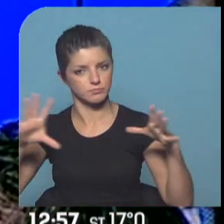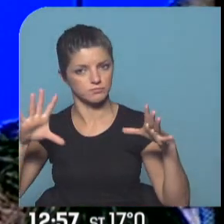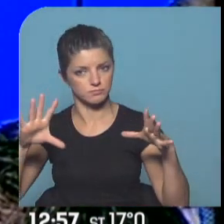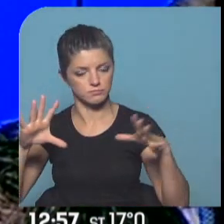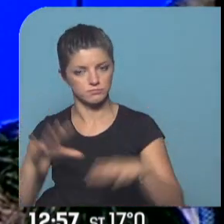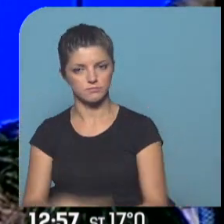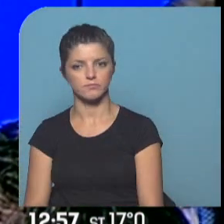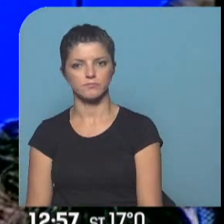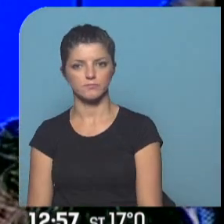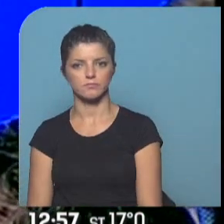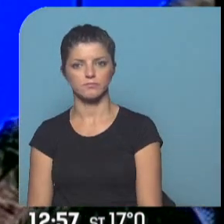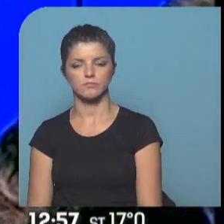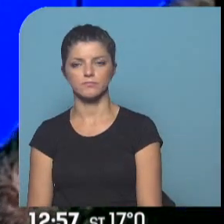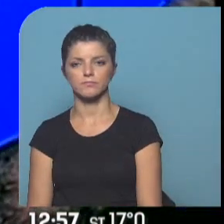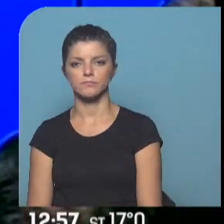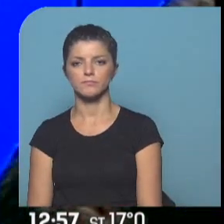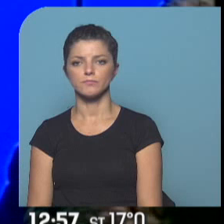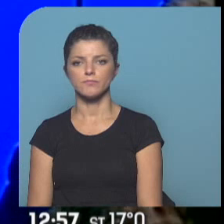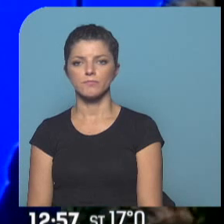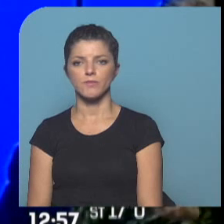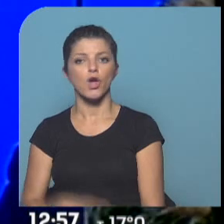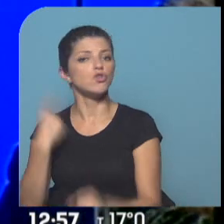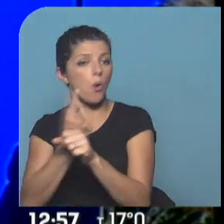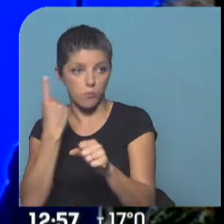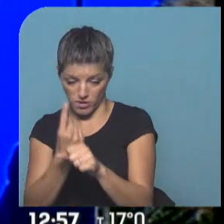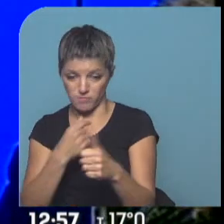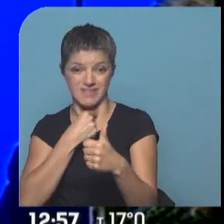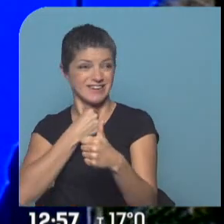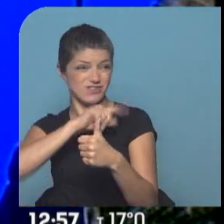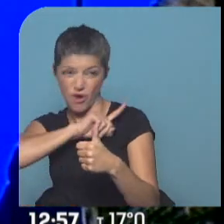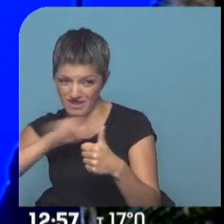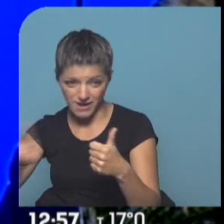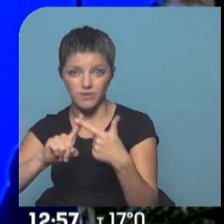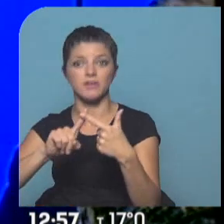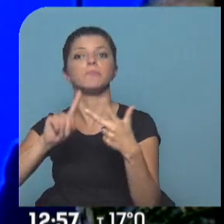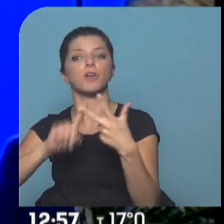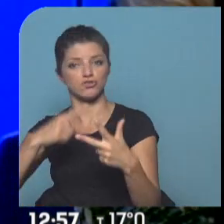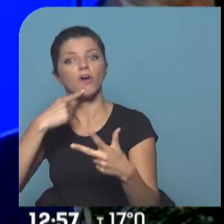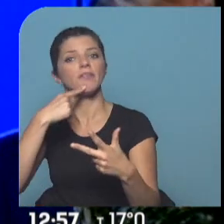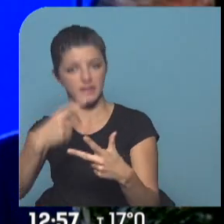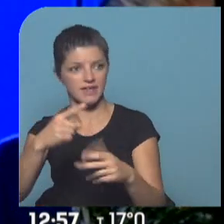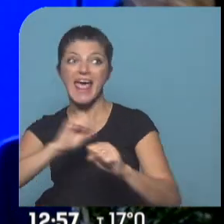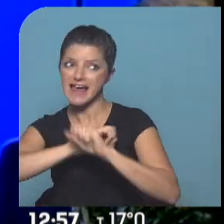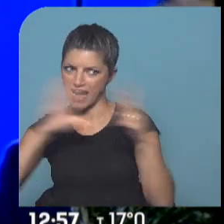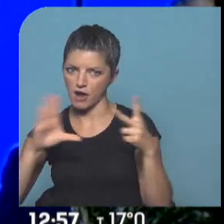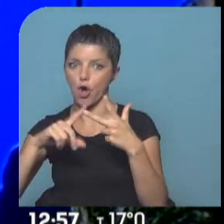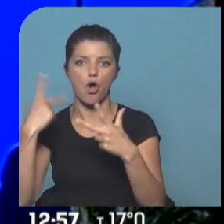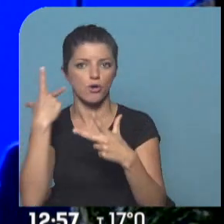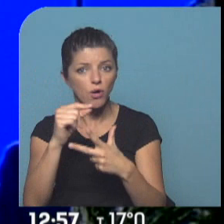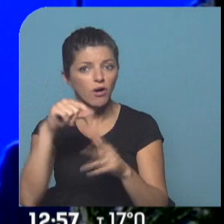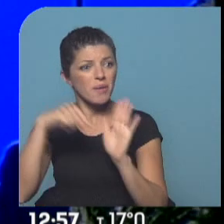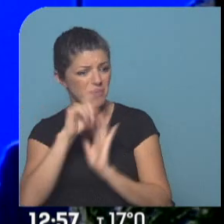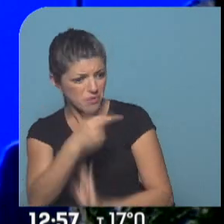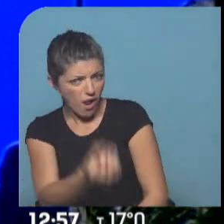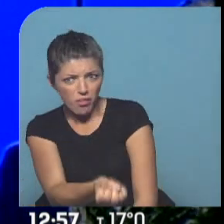no podía, porque no quería y porque se lo dije con meridiana claridad, pero no les